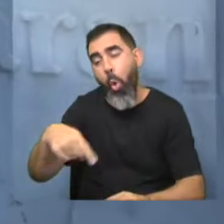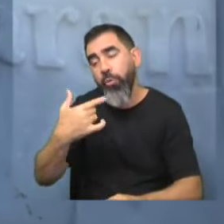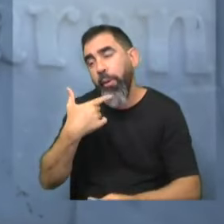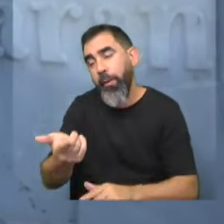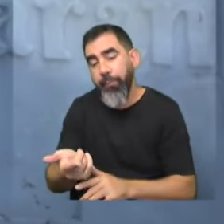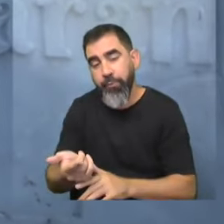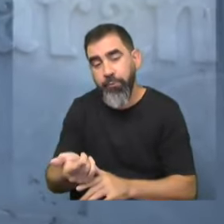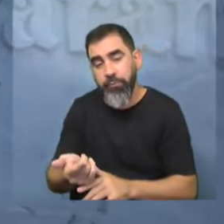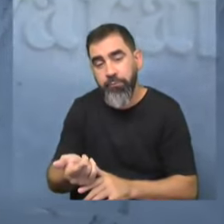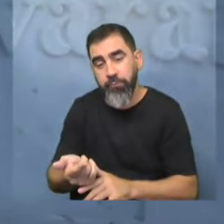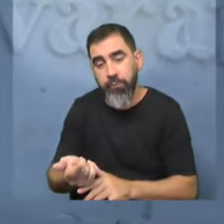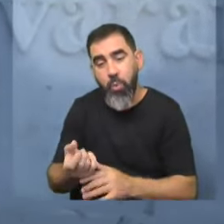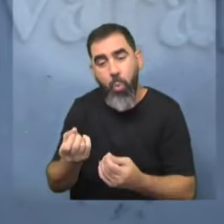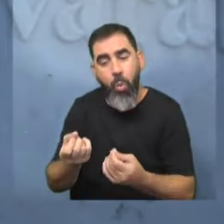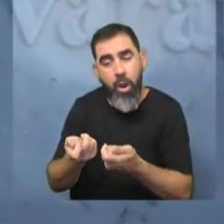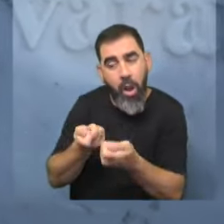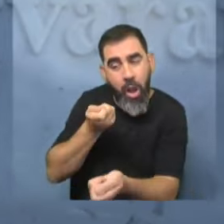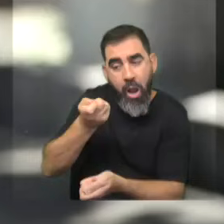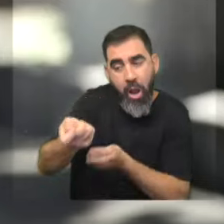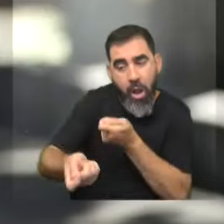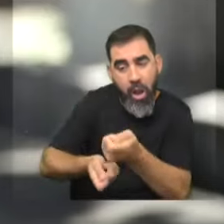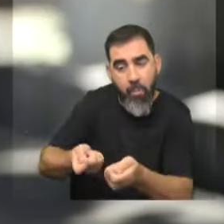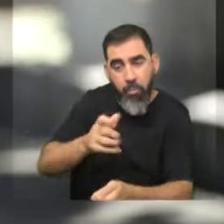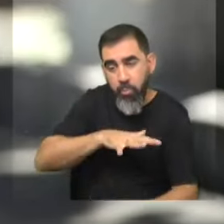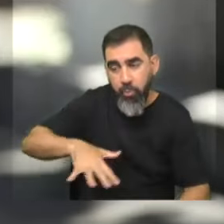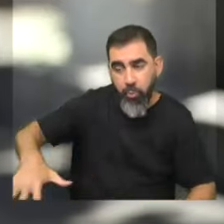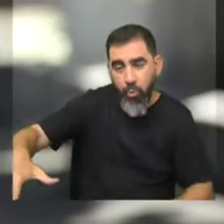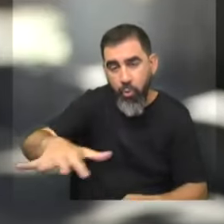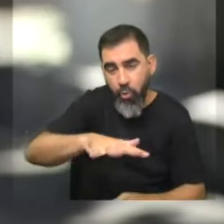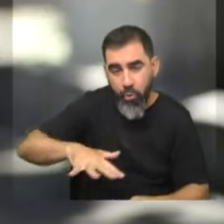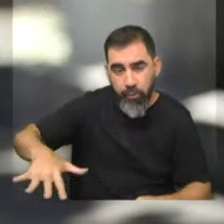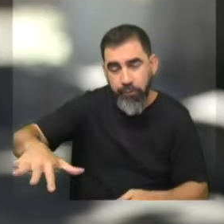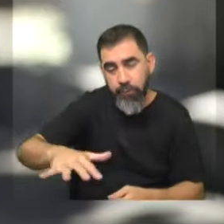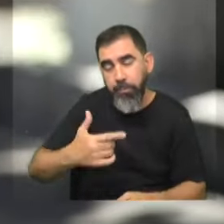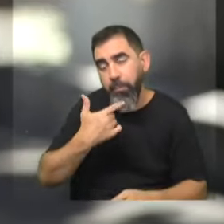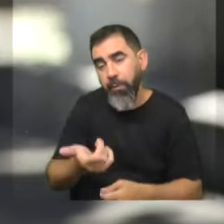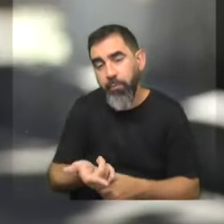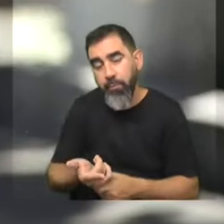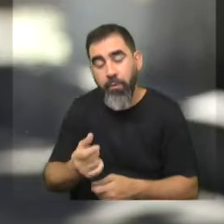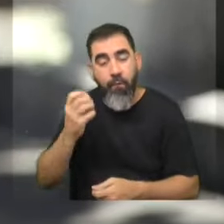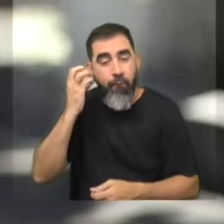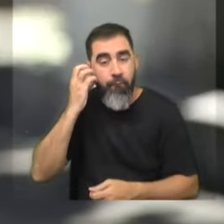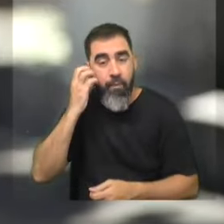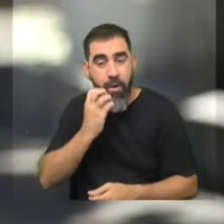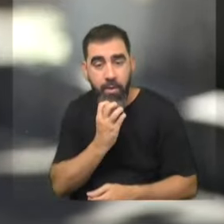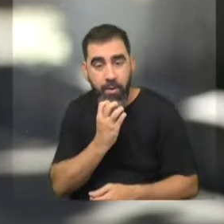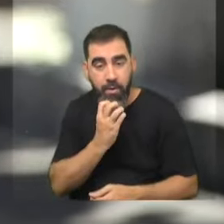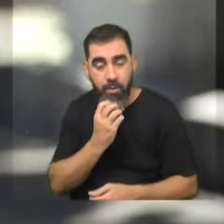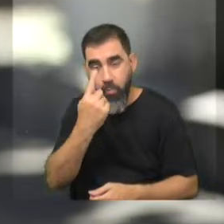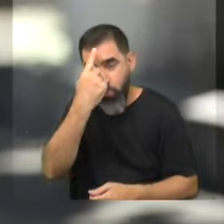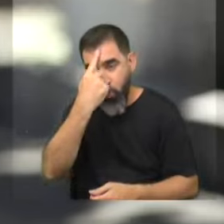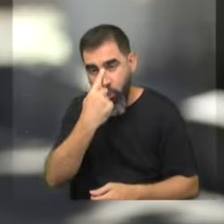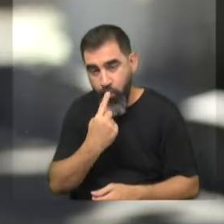donde se indica cuáles eran los aportes que hicieron a la sociedad. Por ejemplo, José Pedro Varela, ¿no? En su monumento